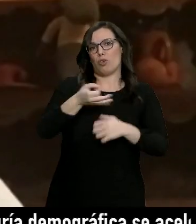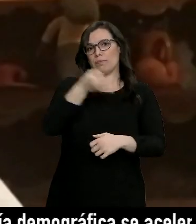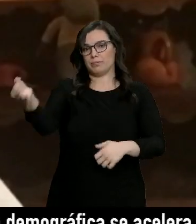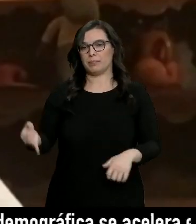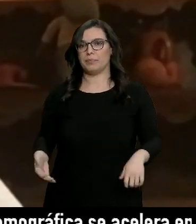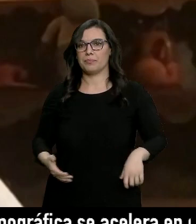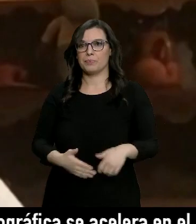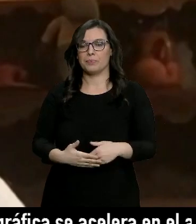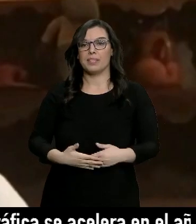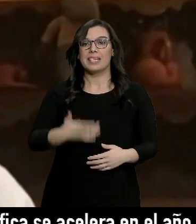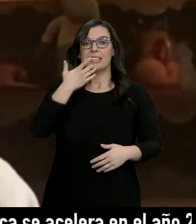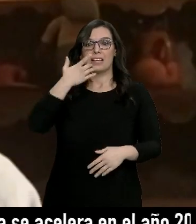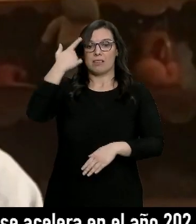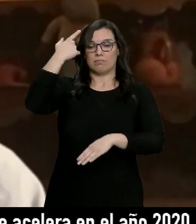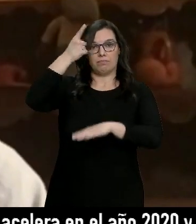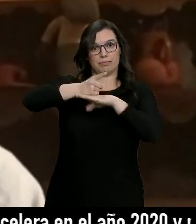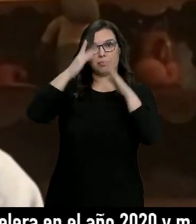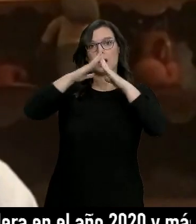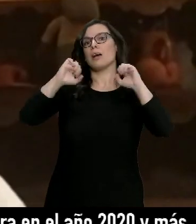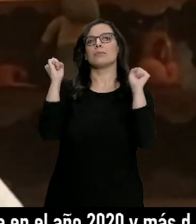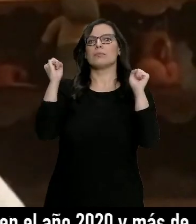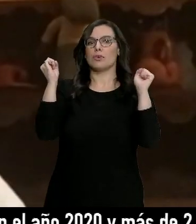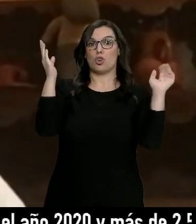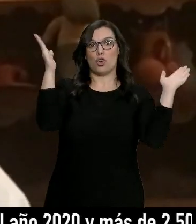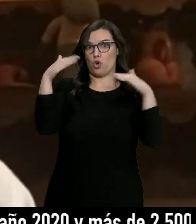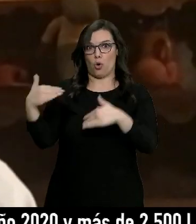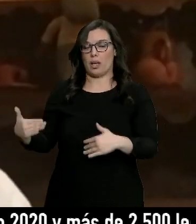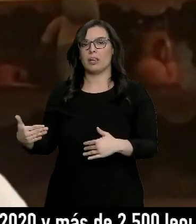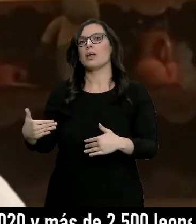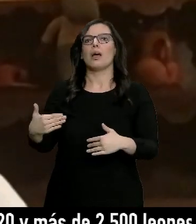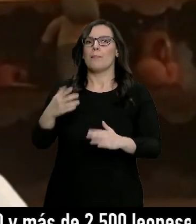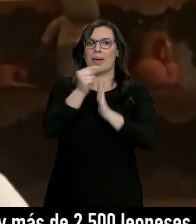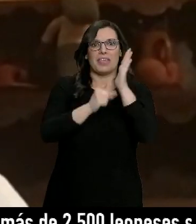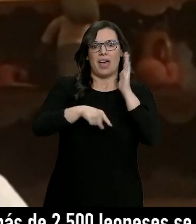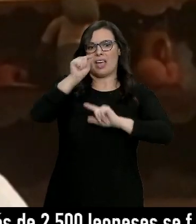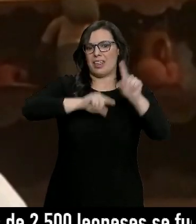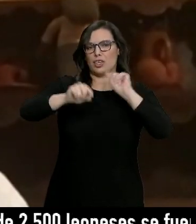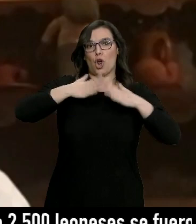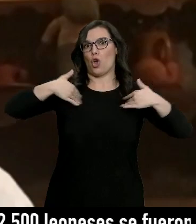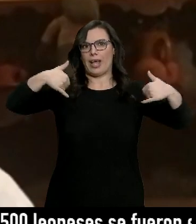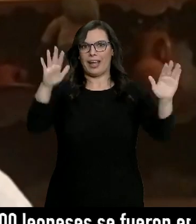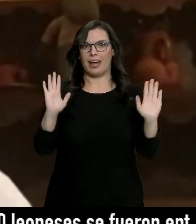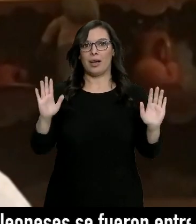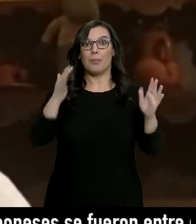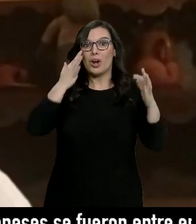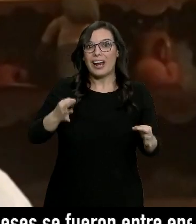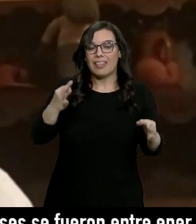Si no hay un confinamiento, nosotros podemos tomar muchísimas medidas que suenan fenomenal, pero el problema es, ¿tenemos la